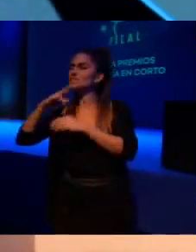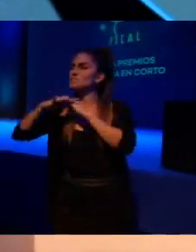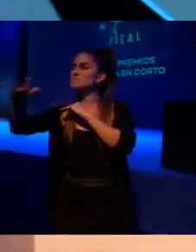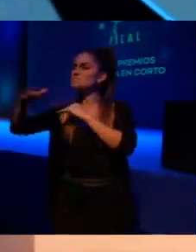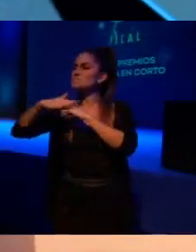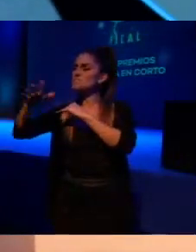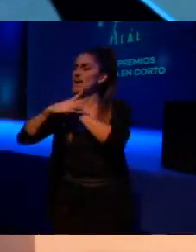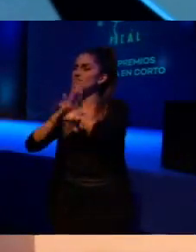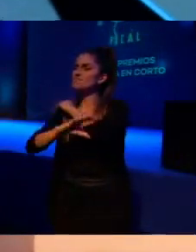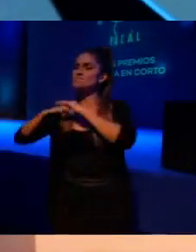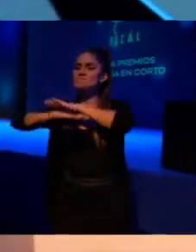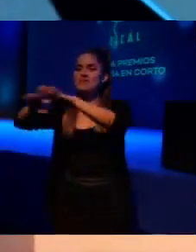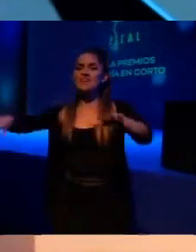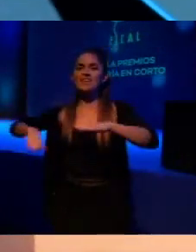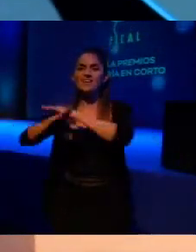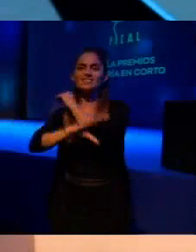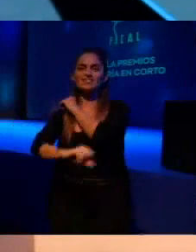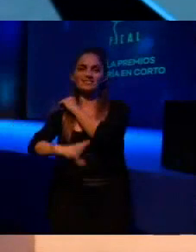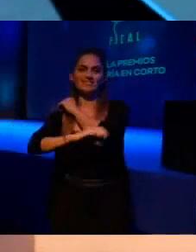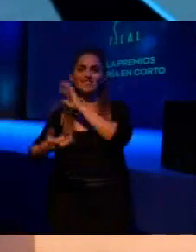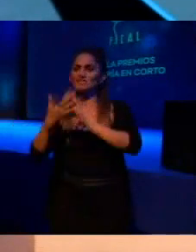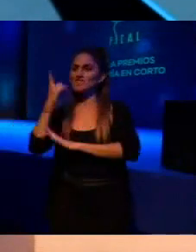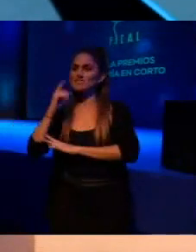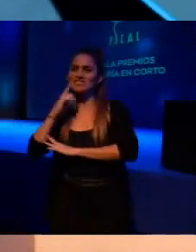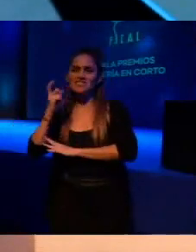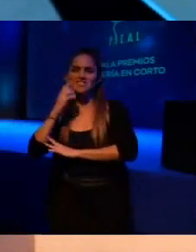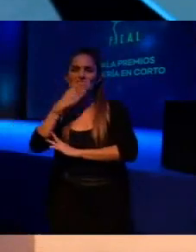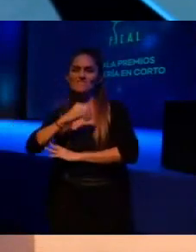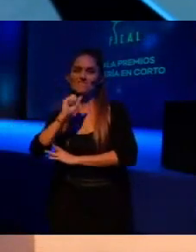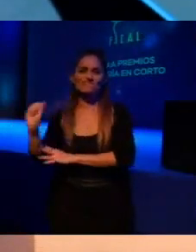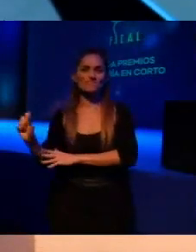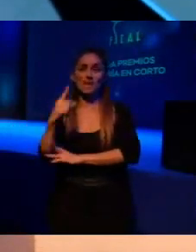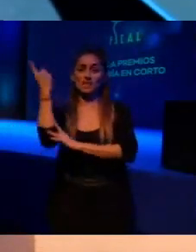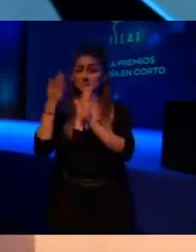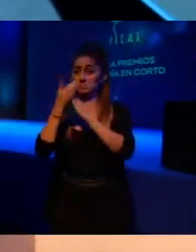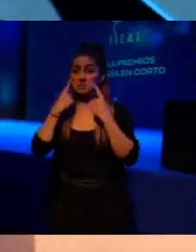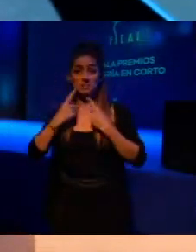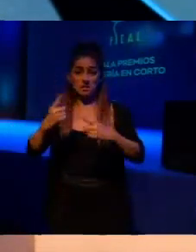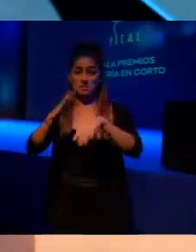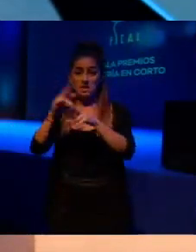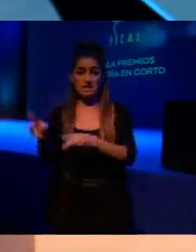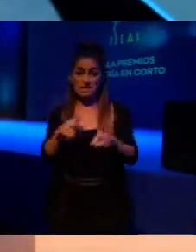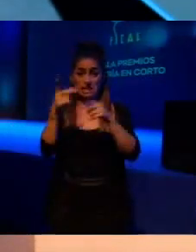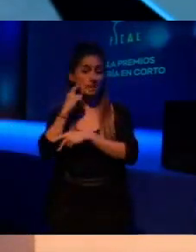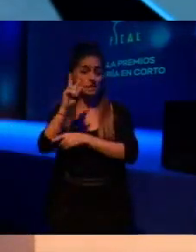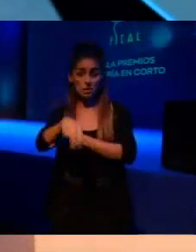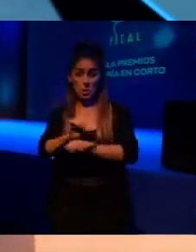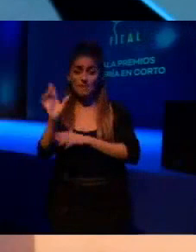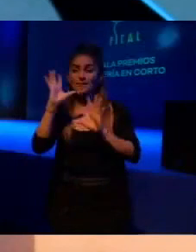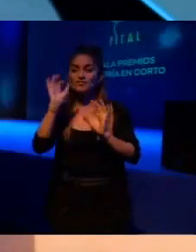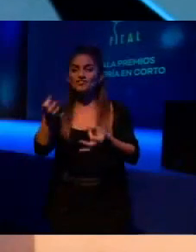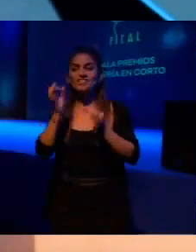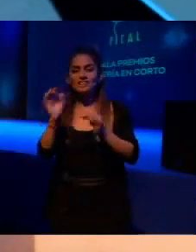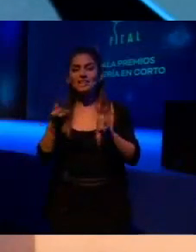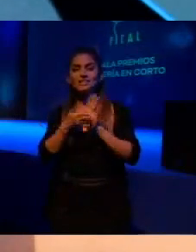Cabo de Gata, una de las más hermosas de Almería? No era la primera vez que Almería era el paisaje de fondo de una serie, pero es verdad que pocas veces